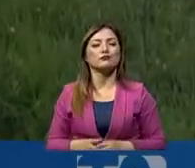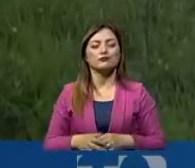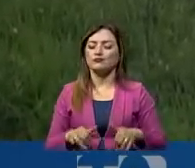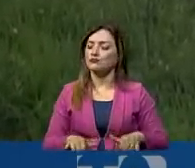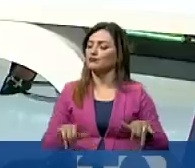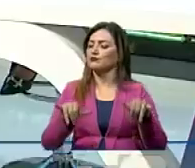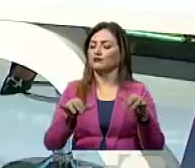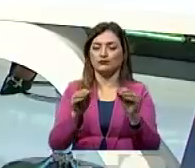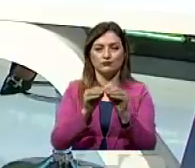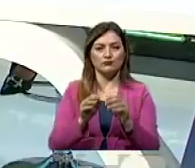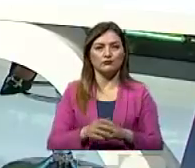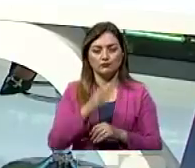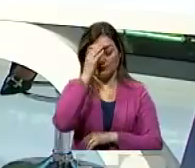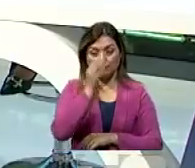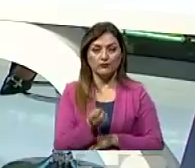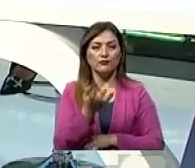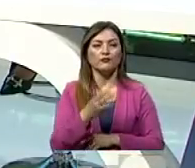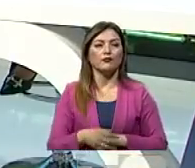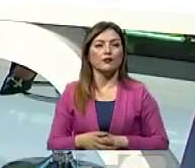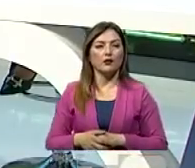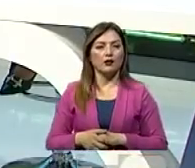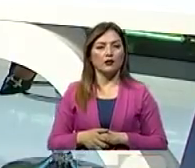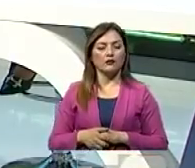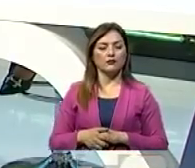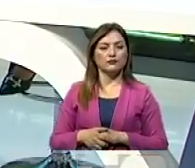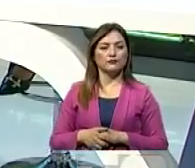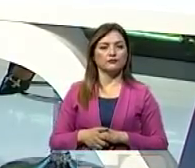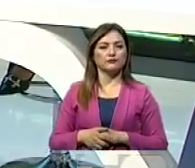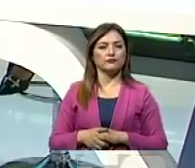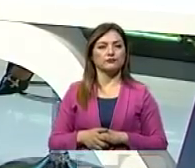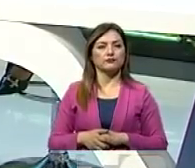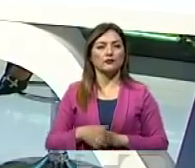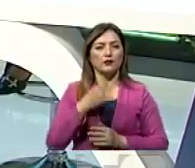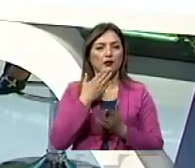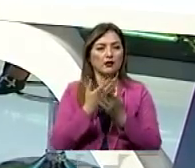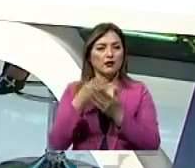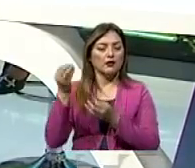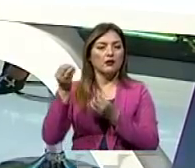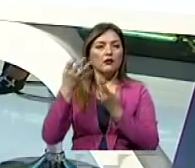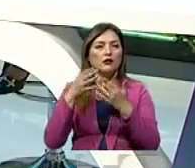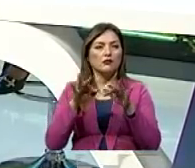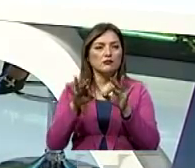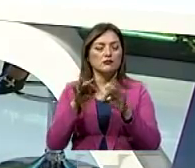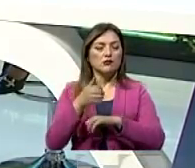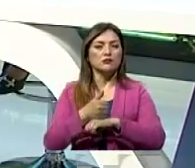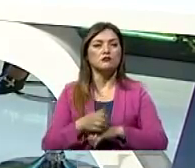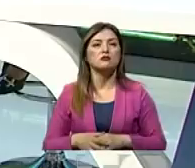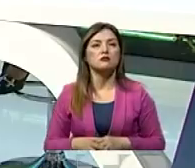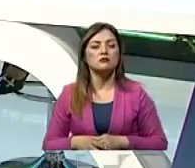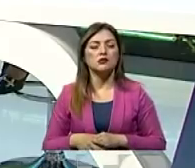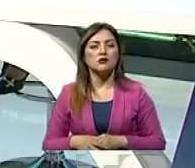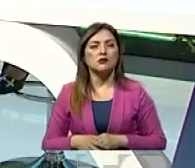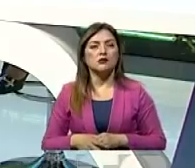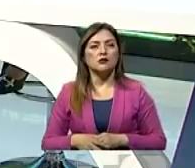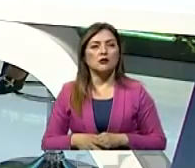Volvemos con ustedes, compañeras de estudios. Muy buenos días. Buen día también para ti, Nati. Muchísimas gracias por la información. Bueno, ahí está la explicación de las autoridades, ¿no?